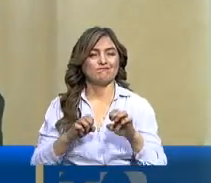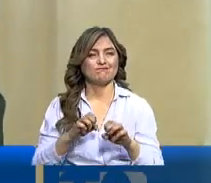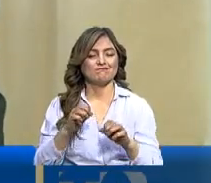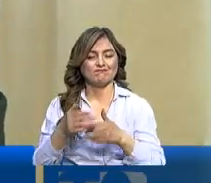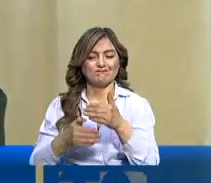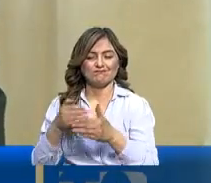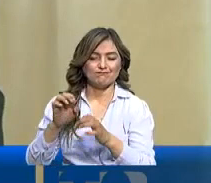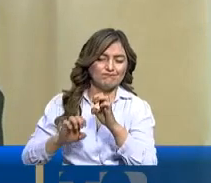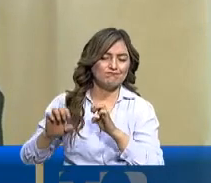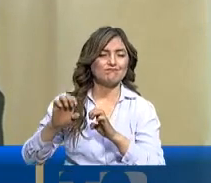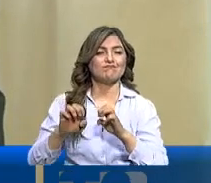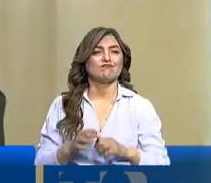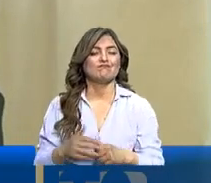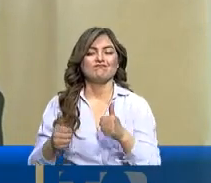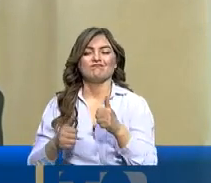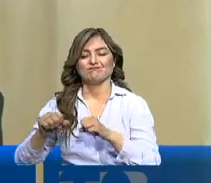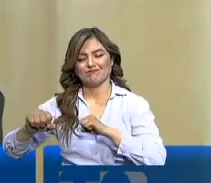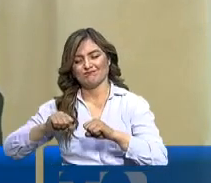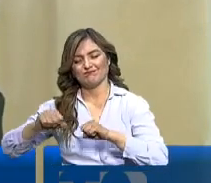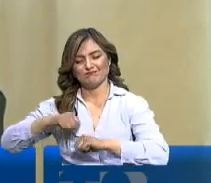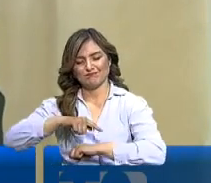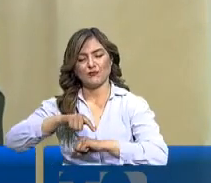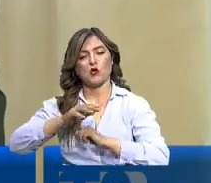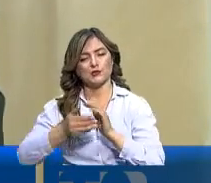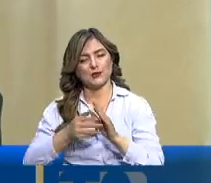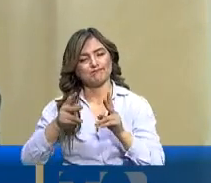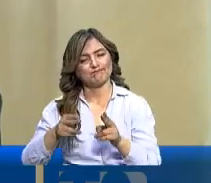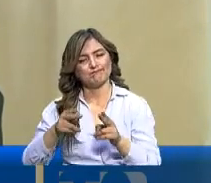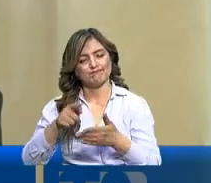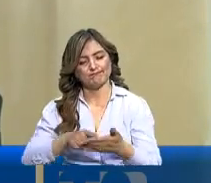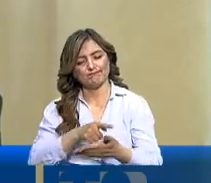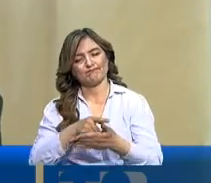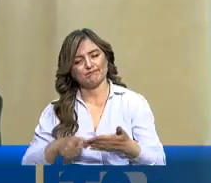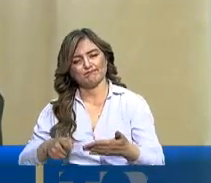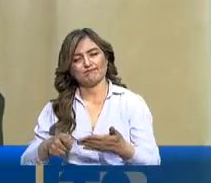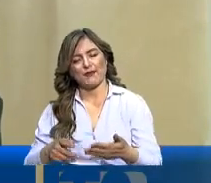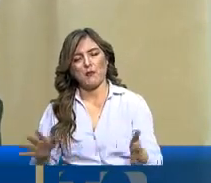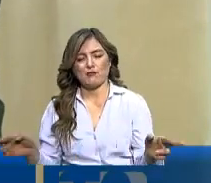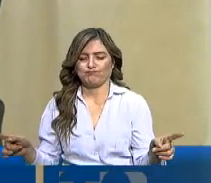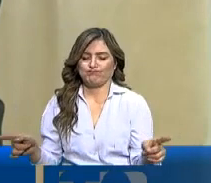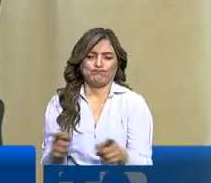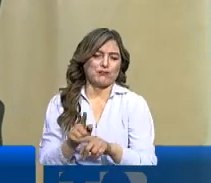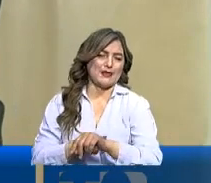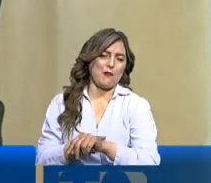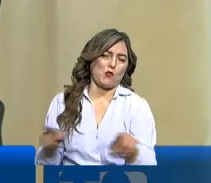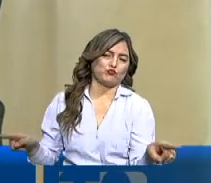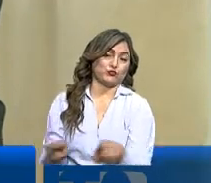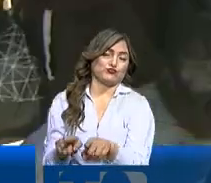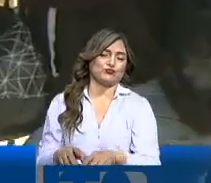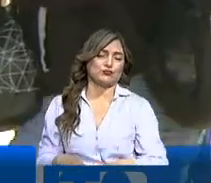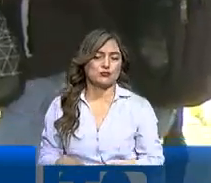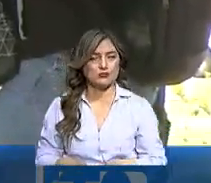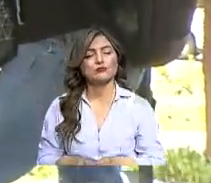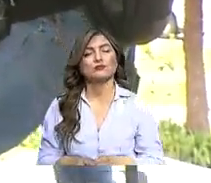estos procesos, ver cuáles son los trámites que se repiten y empezar a eliminarlos para simplificar los tiempos de atención a los